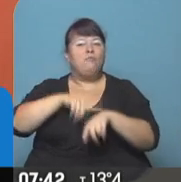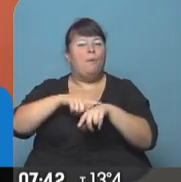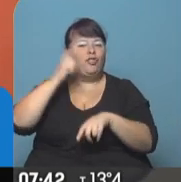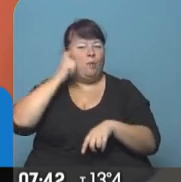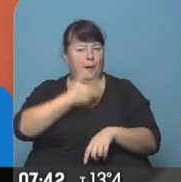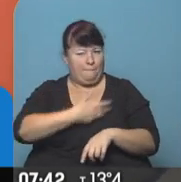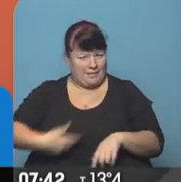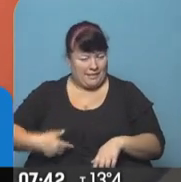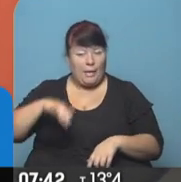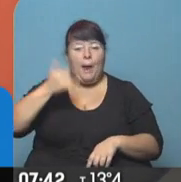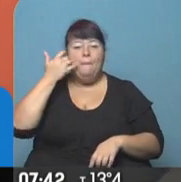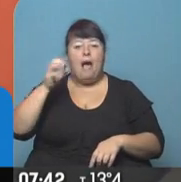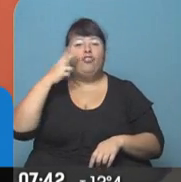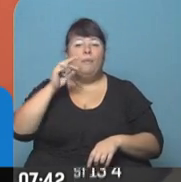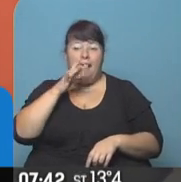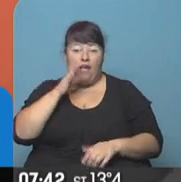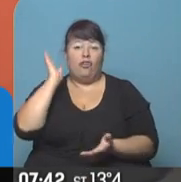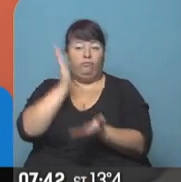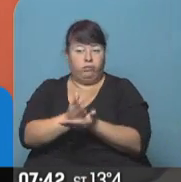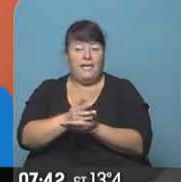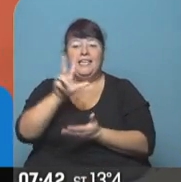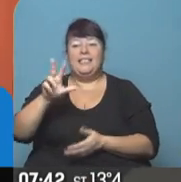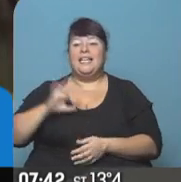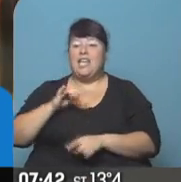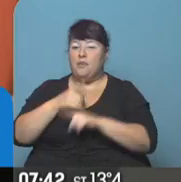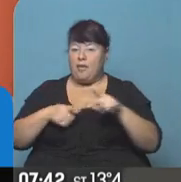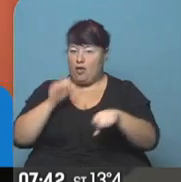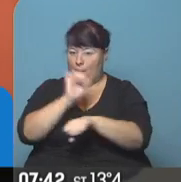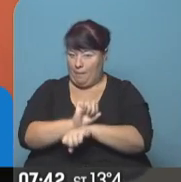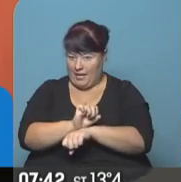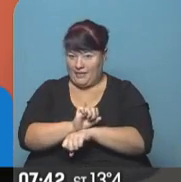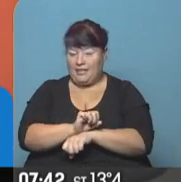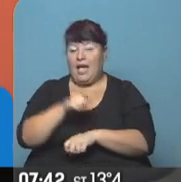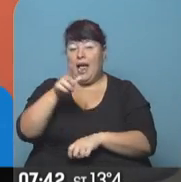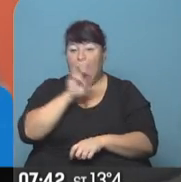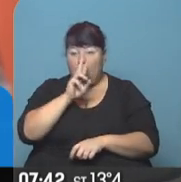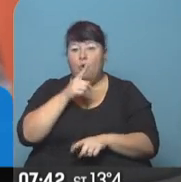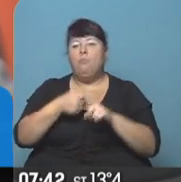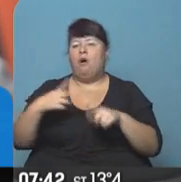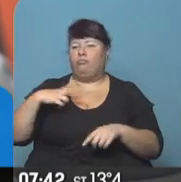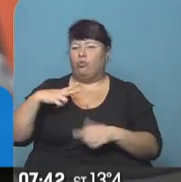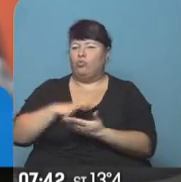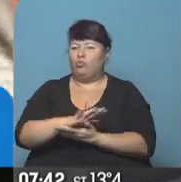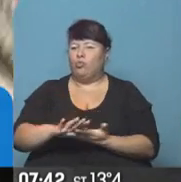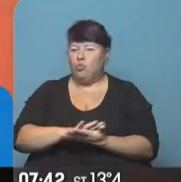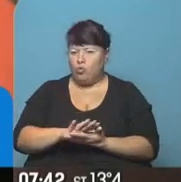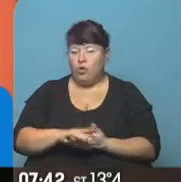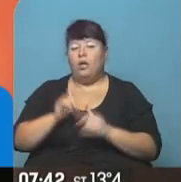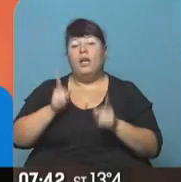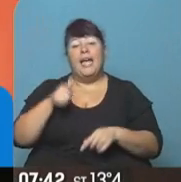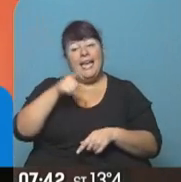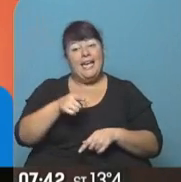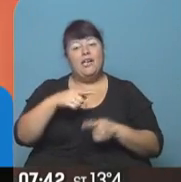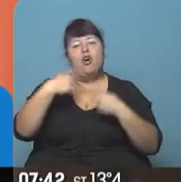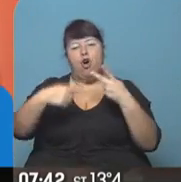menemismo. En mayo del 2014 condenó a 3 años y medio de prisión a Alzogaray por enriquecimiento ilícito y pesan sobre